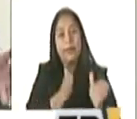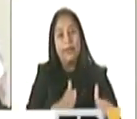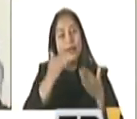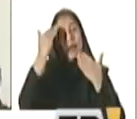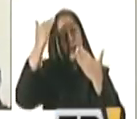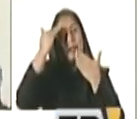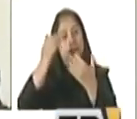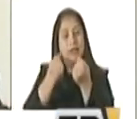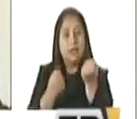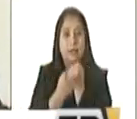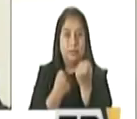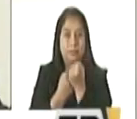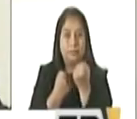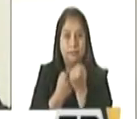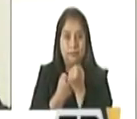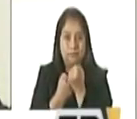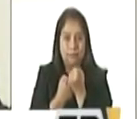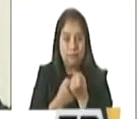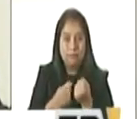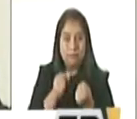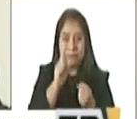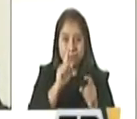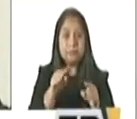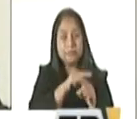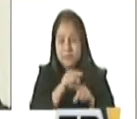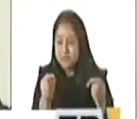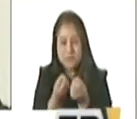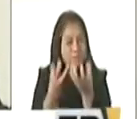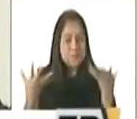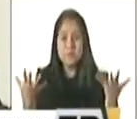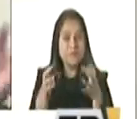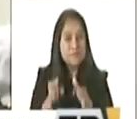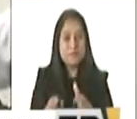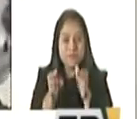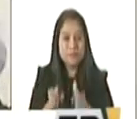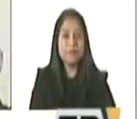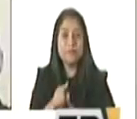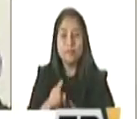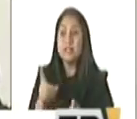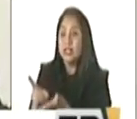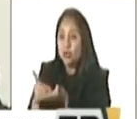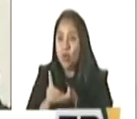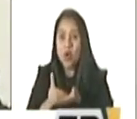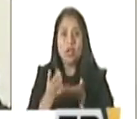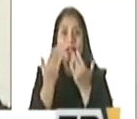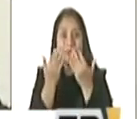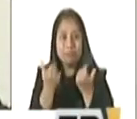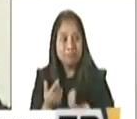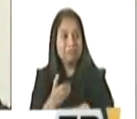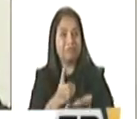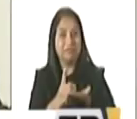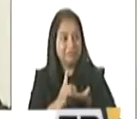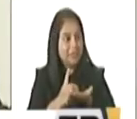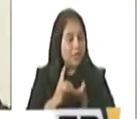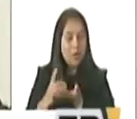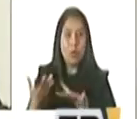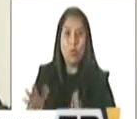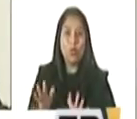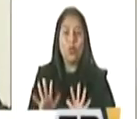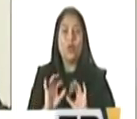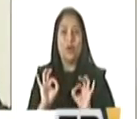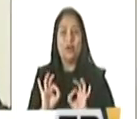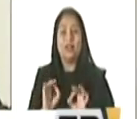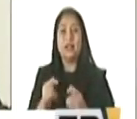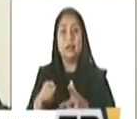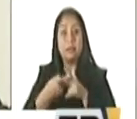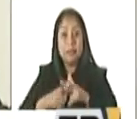al apoyo de muchísima gente, hemos logrado tener donativos de alimentos que principiarán a entrar a partir